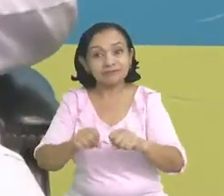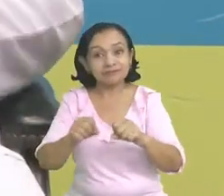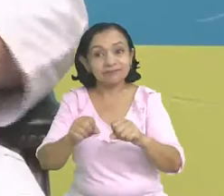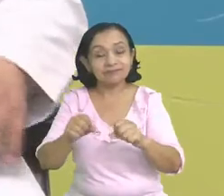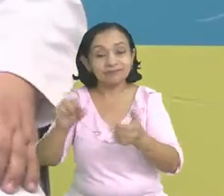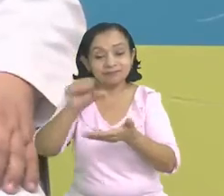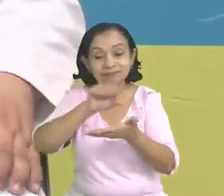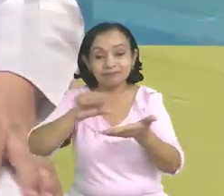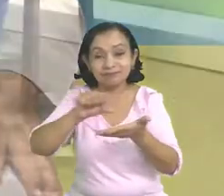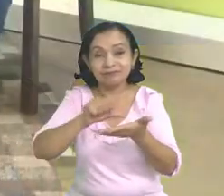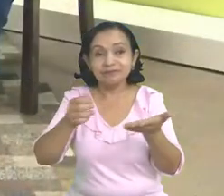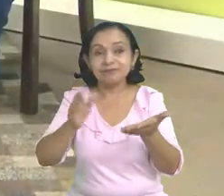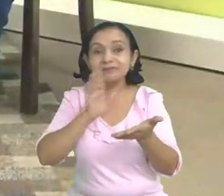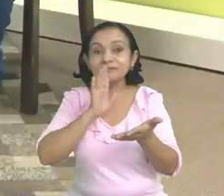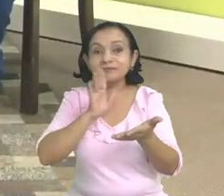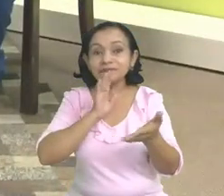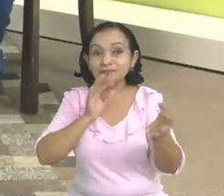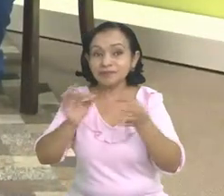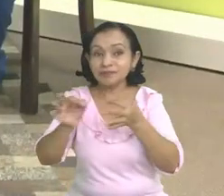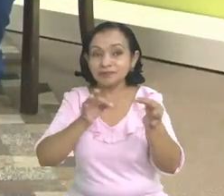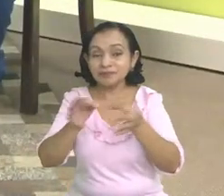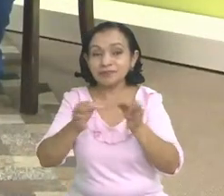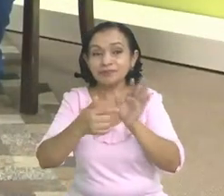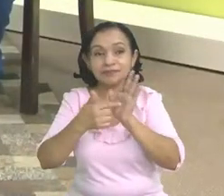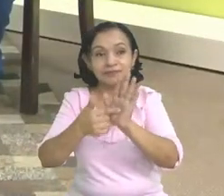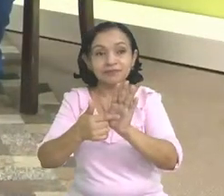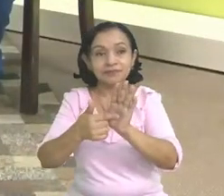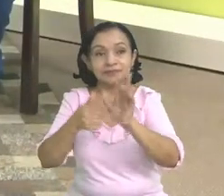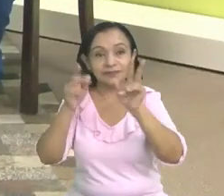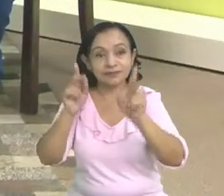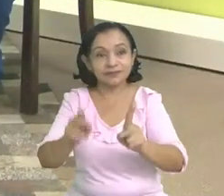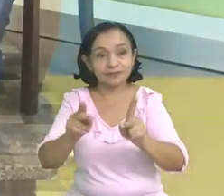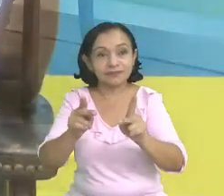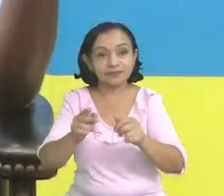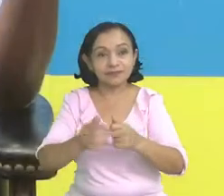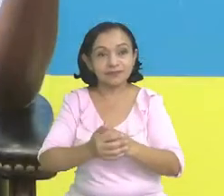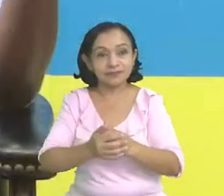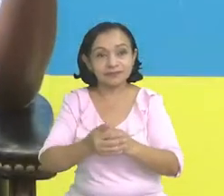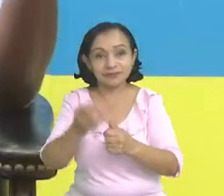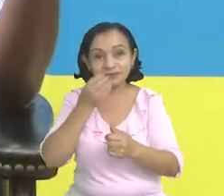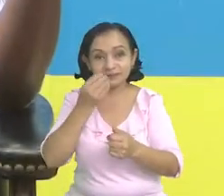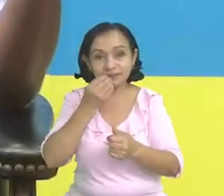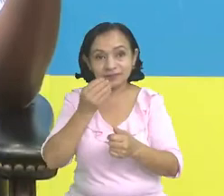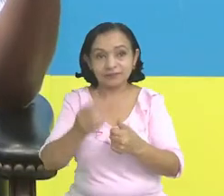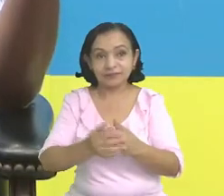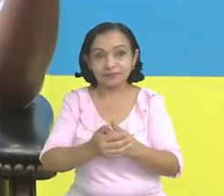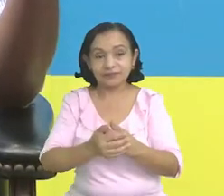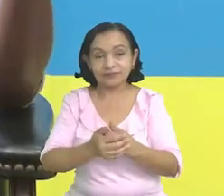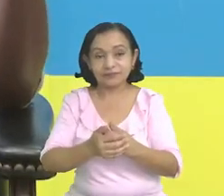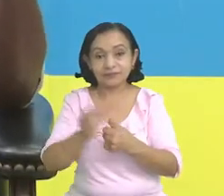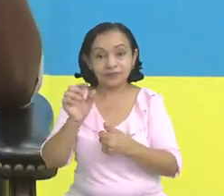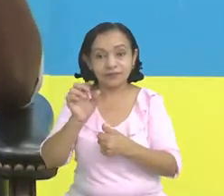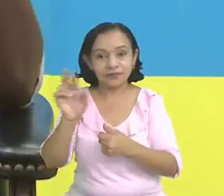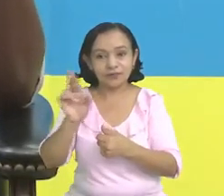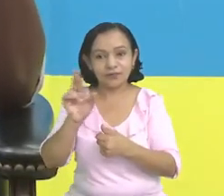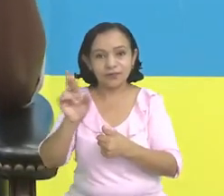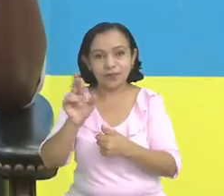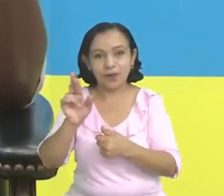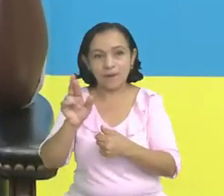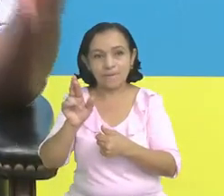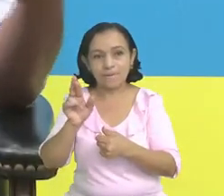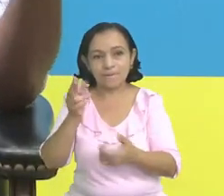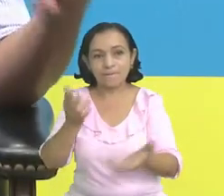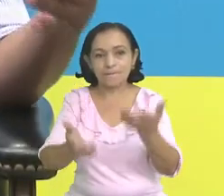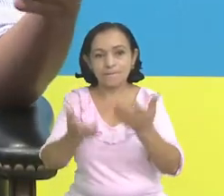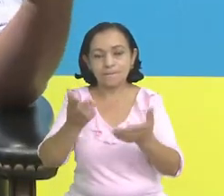de manteca. Usted me hablaba mucho de por ejemplo, a los pacientes crónicos comer aquellos frijolitos que están siendo hervidos.